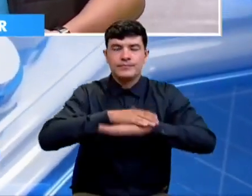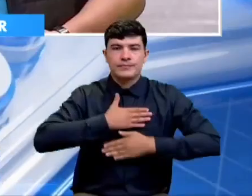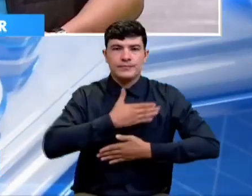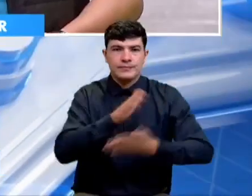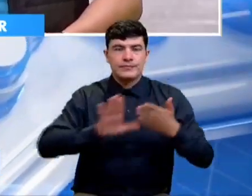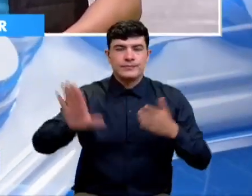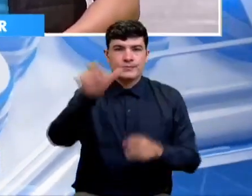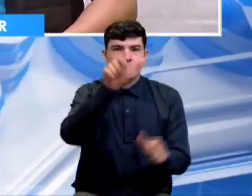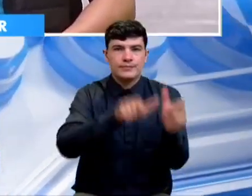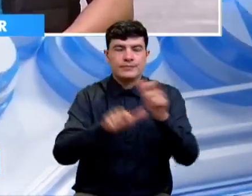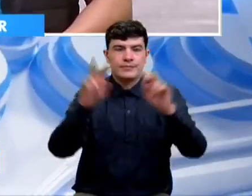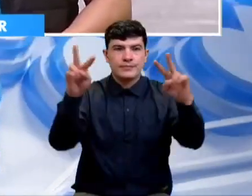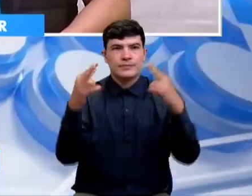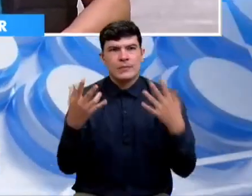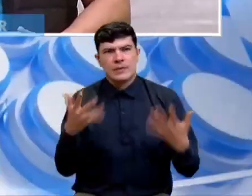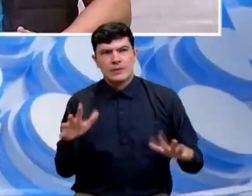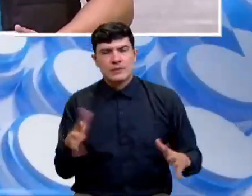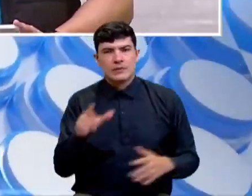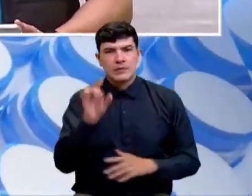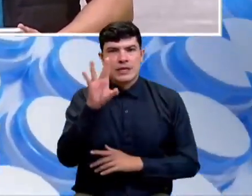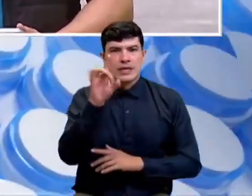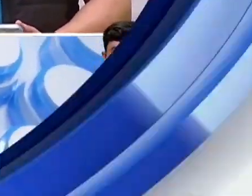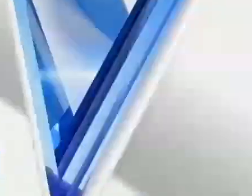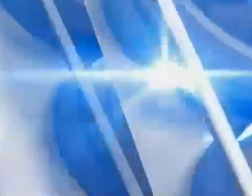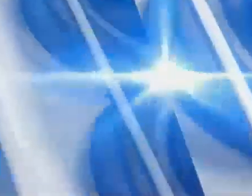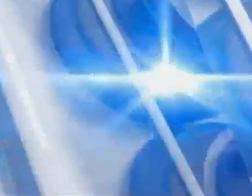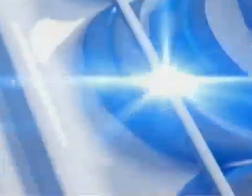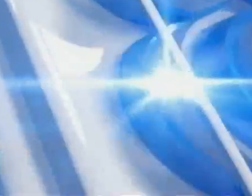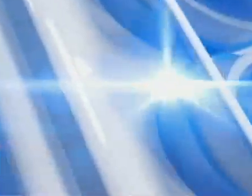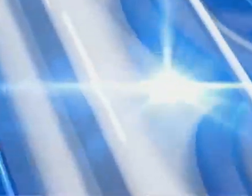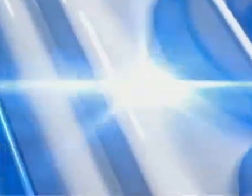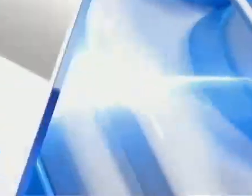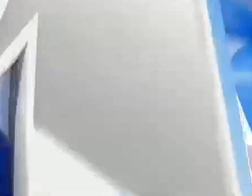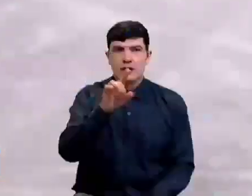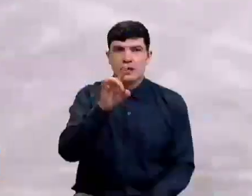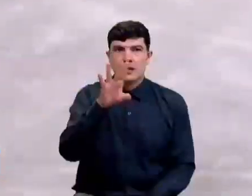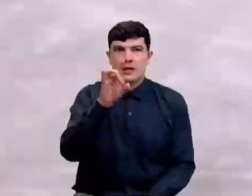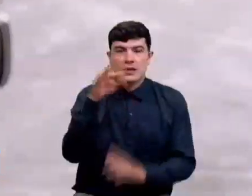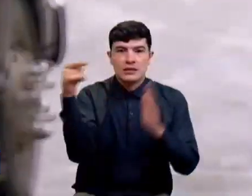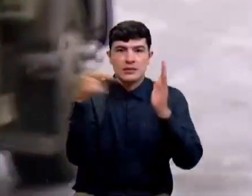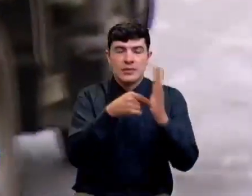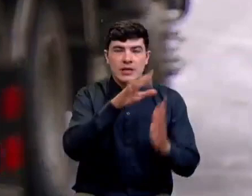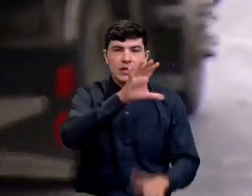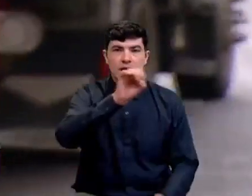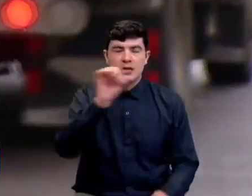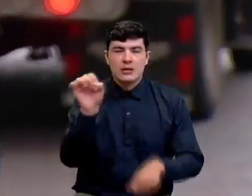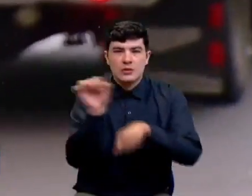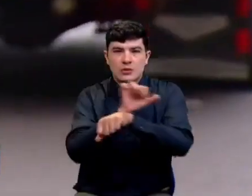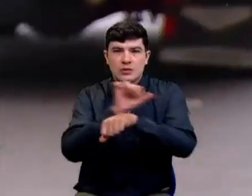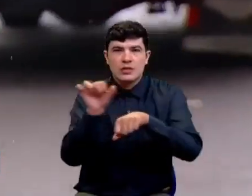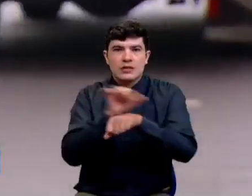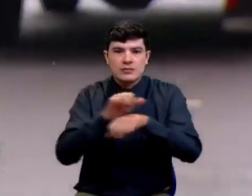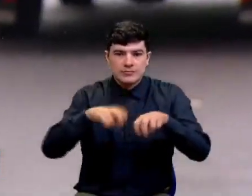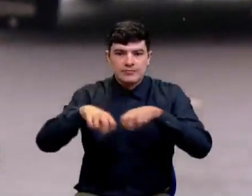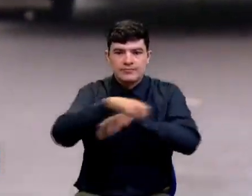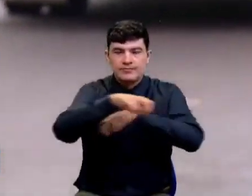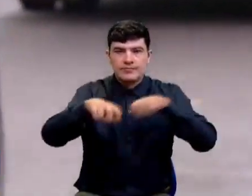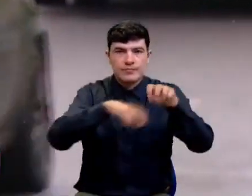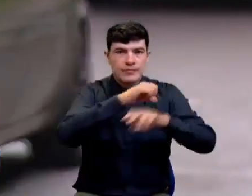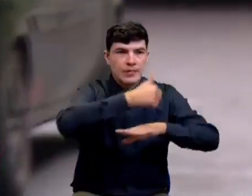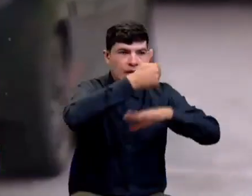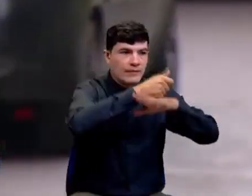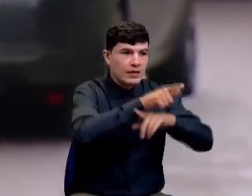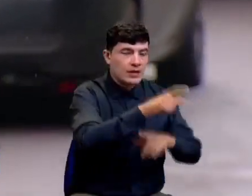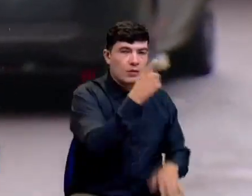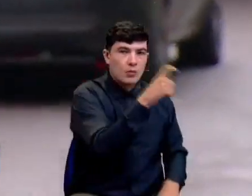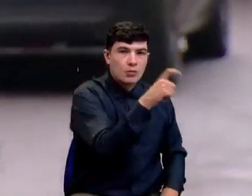Para responder su pregunta, son un promedio de 15.500 de los vehículos que se movilizarán en la principal ruta de acceso que conduce desde Cúcuta